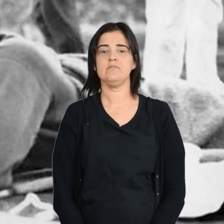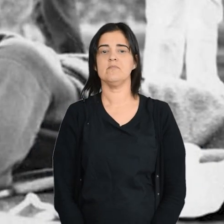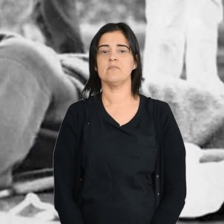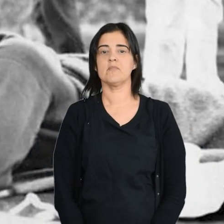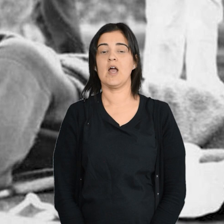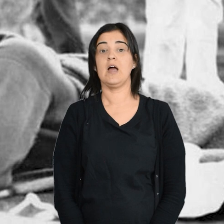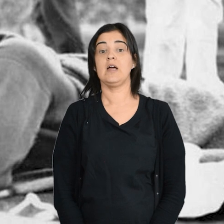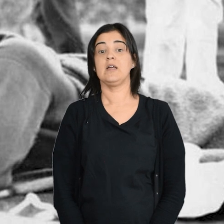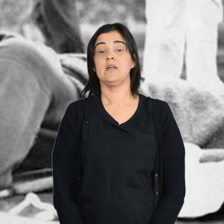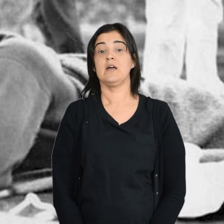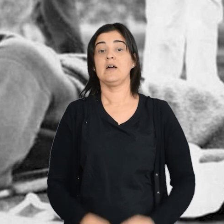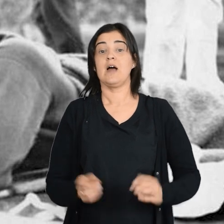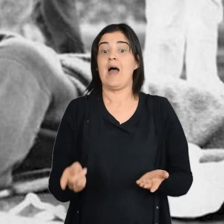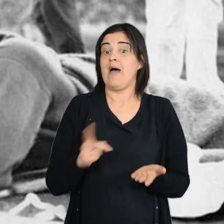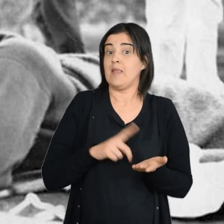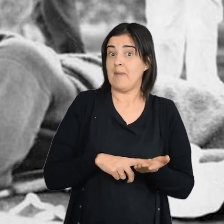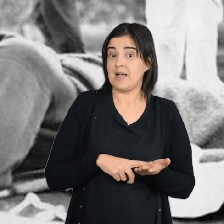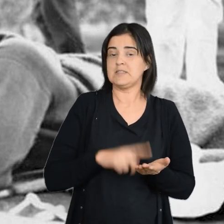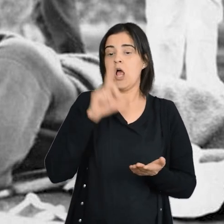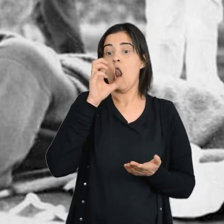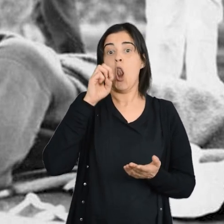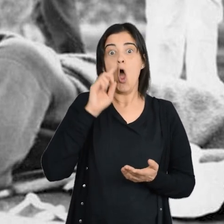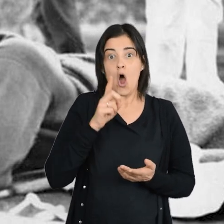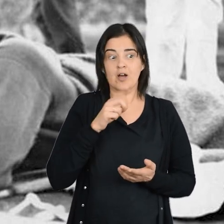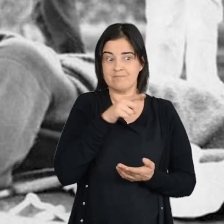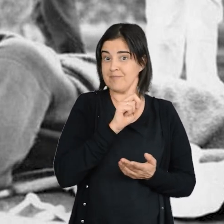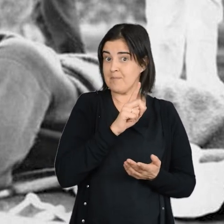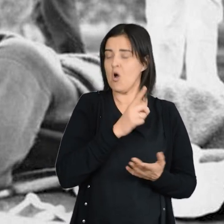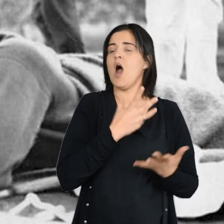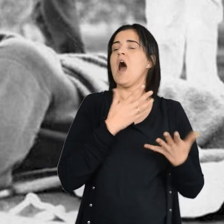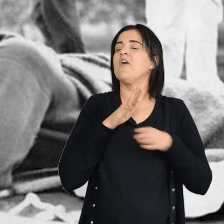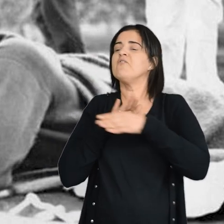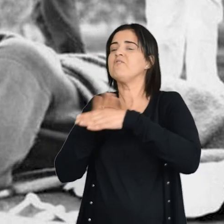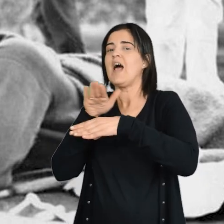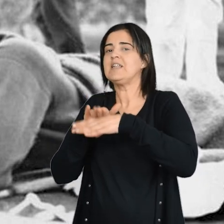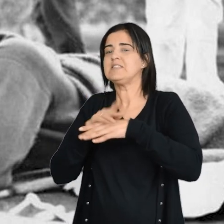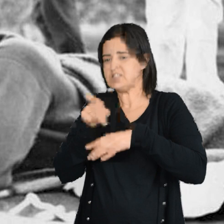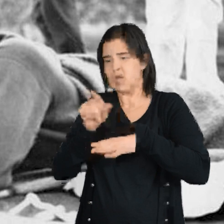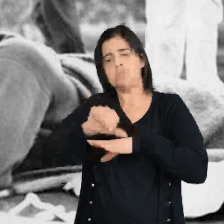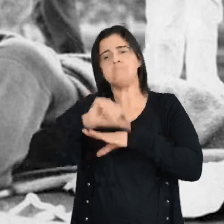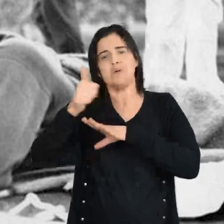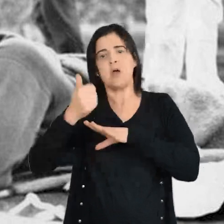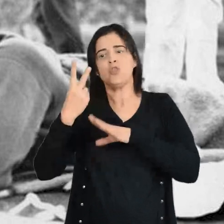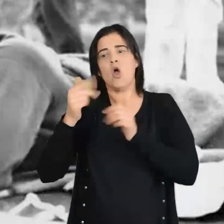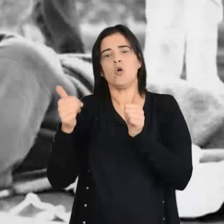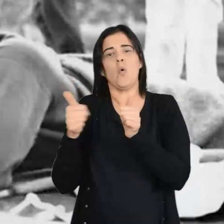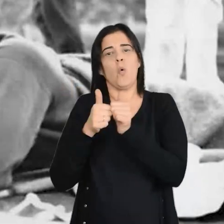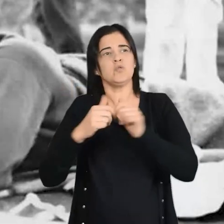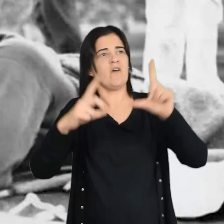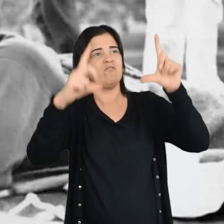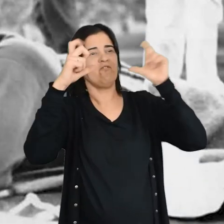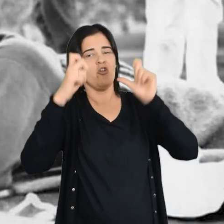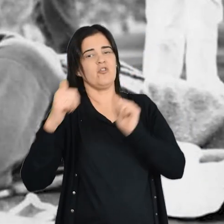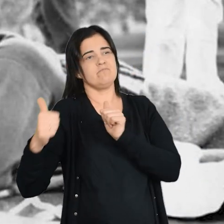y como si fuera poco no es el primero en felicitar al campeón reconociendo su Victoria y posando junto a él para